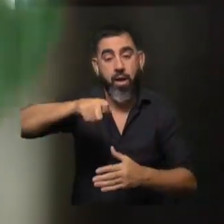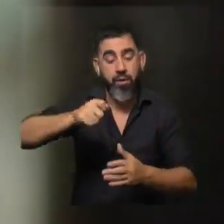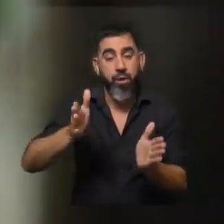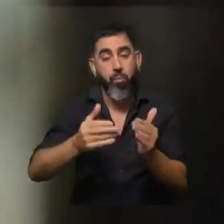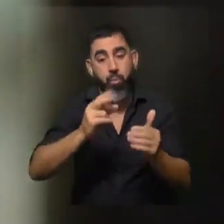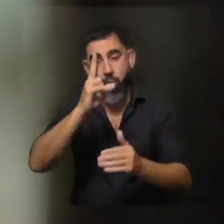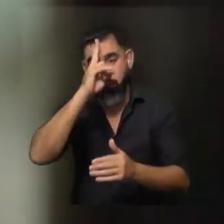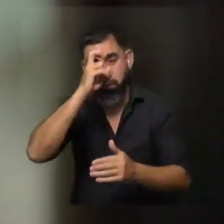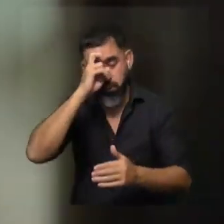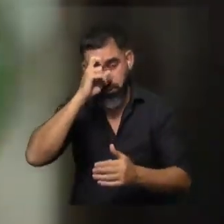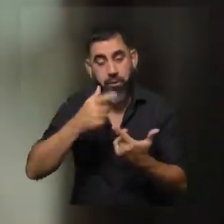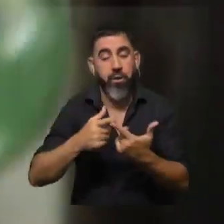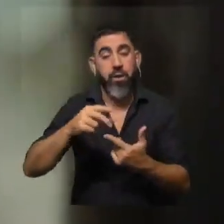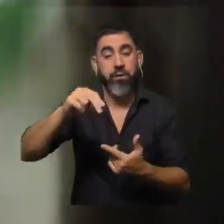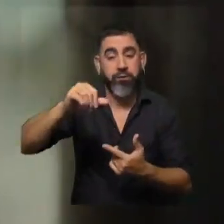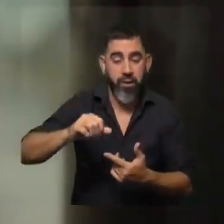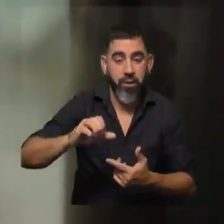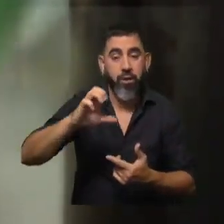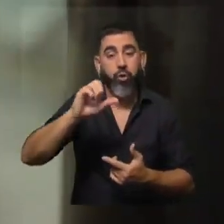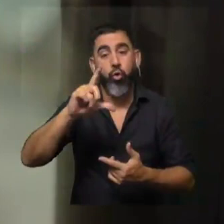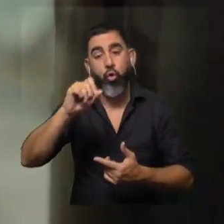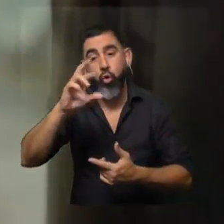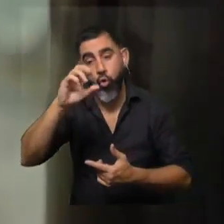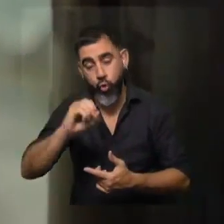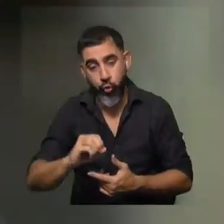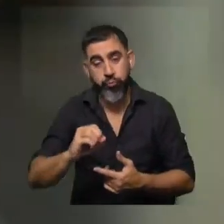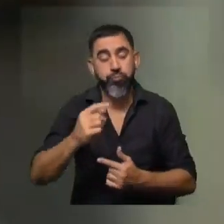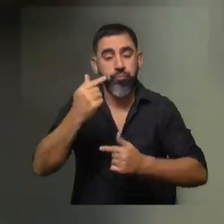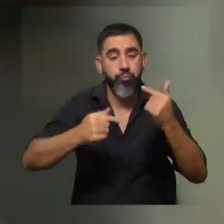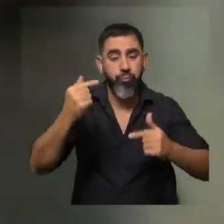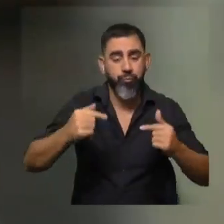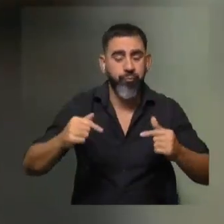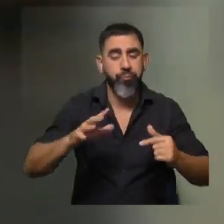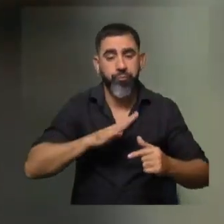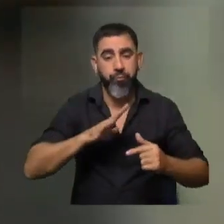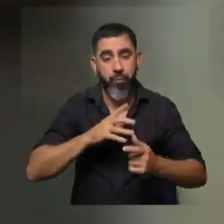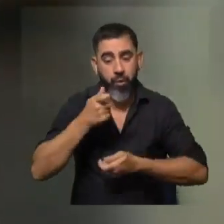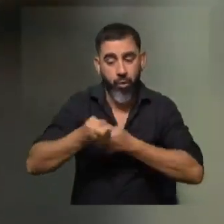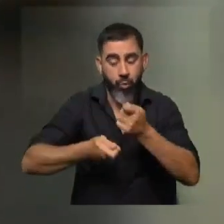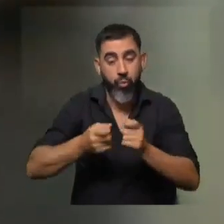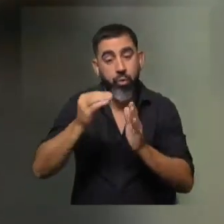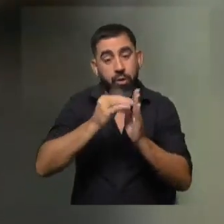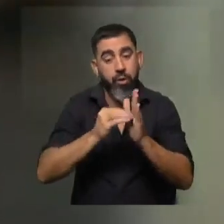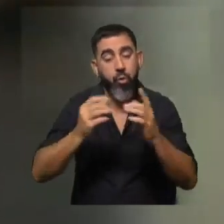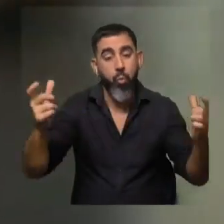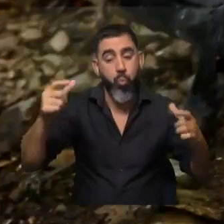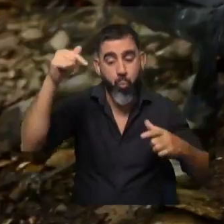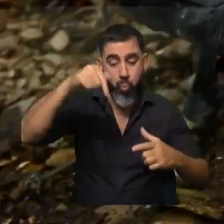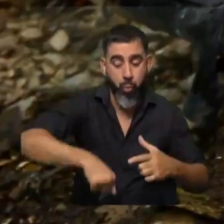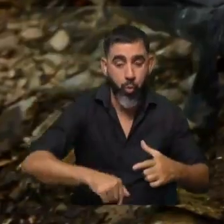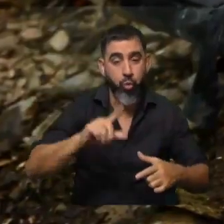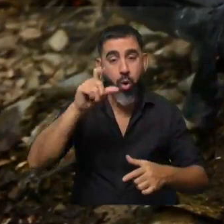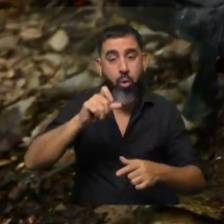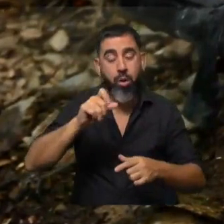la conductividad del agua, sólidos totales disueltos, parámetros de sodio y cloruros, registros de pozos de agua y fugas